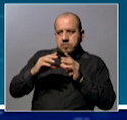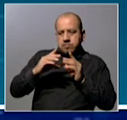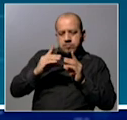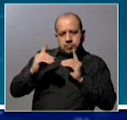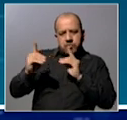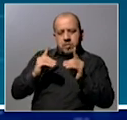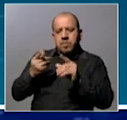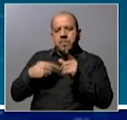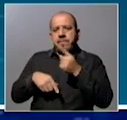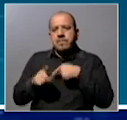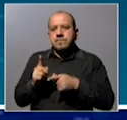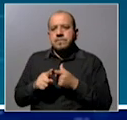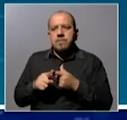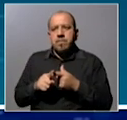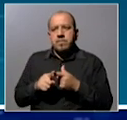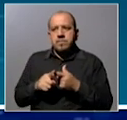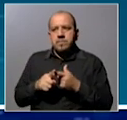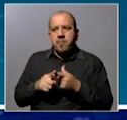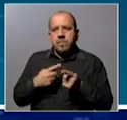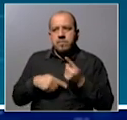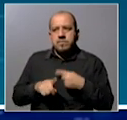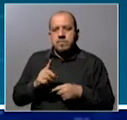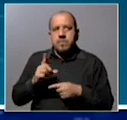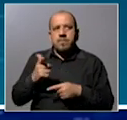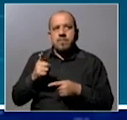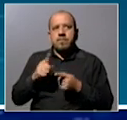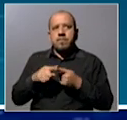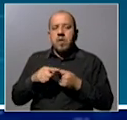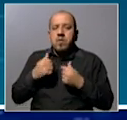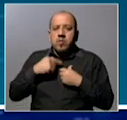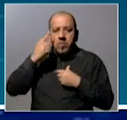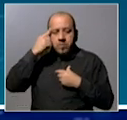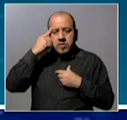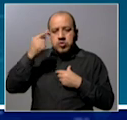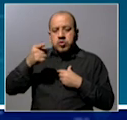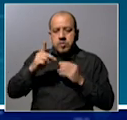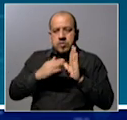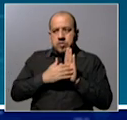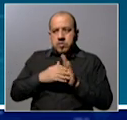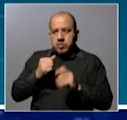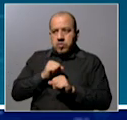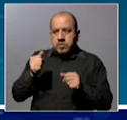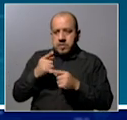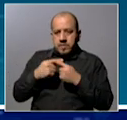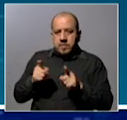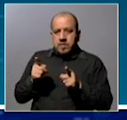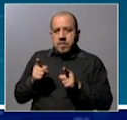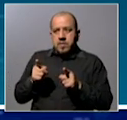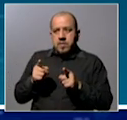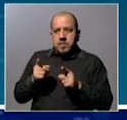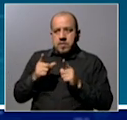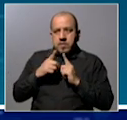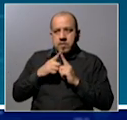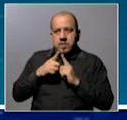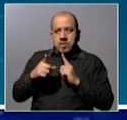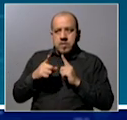Pero pese a eso, no encuentro evidencia que me lleve a pensar que el resultado pueda ser diferente. Vamos a ver qué